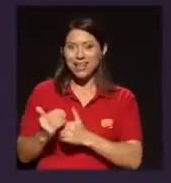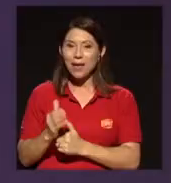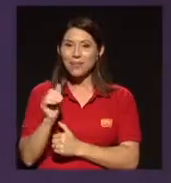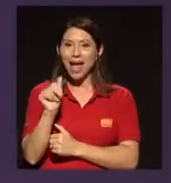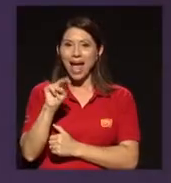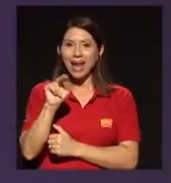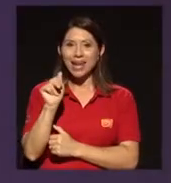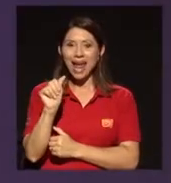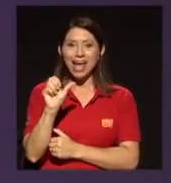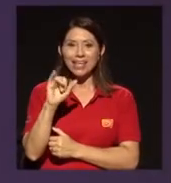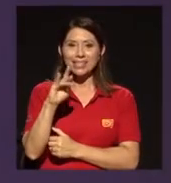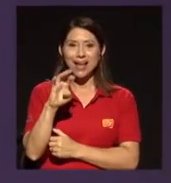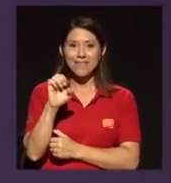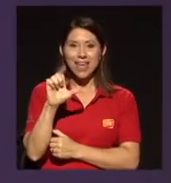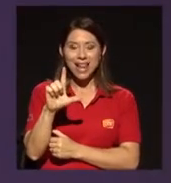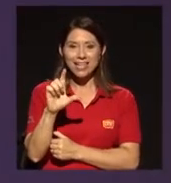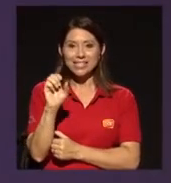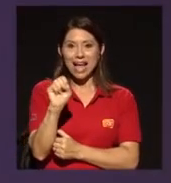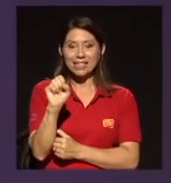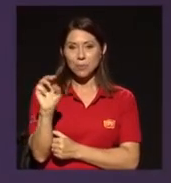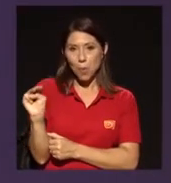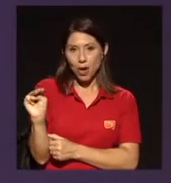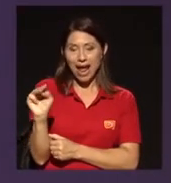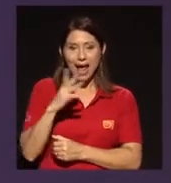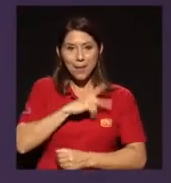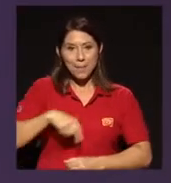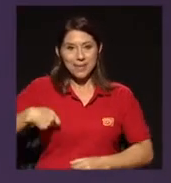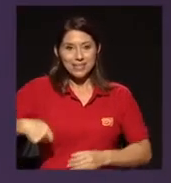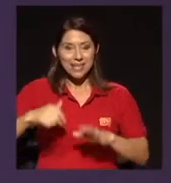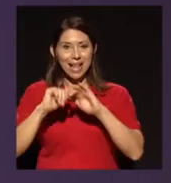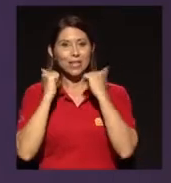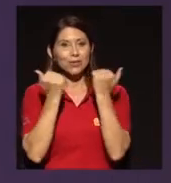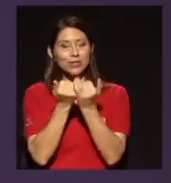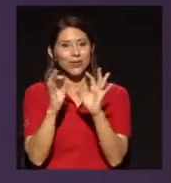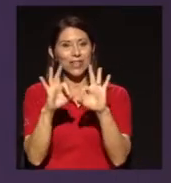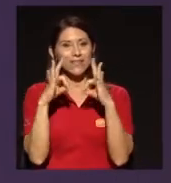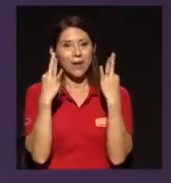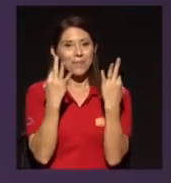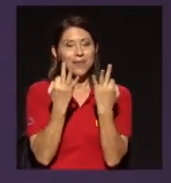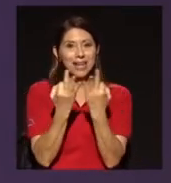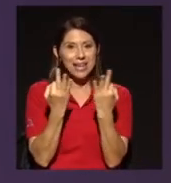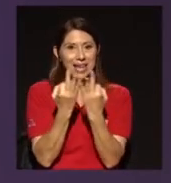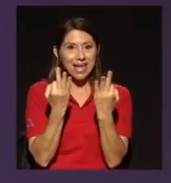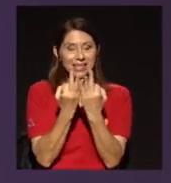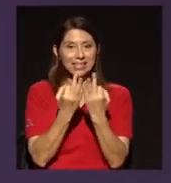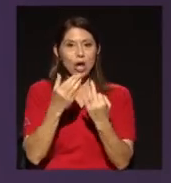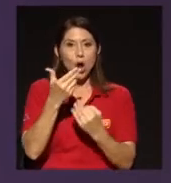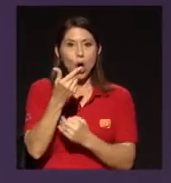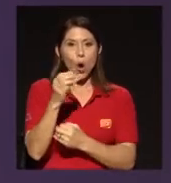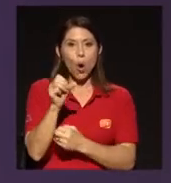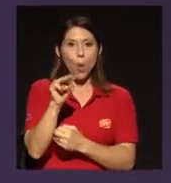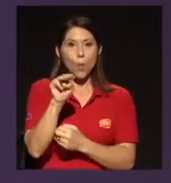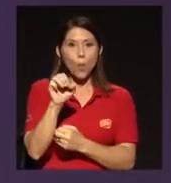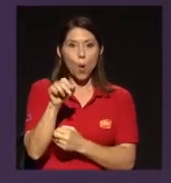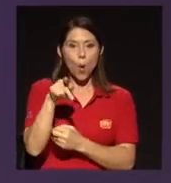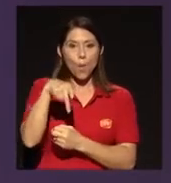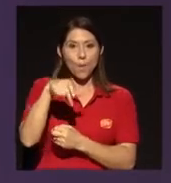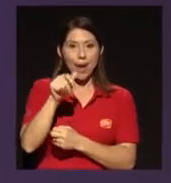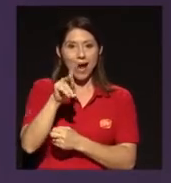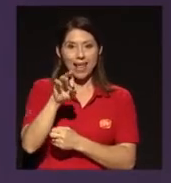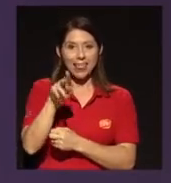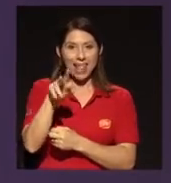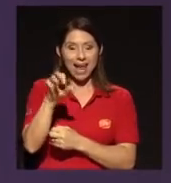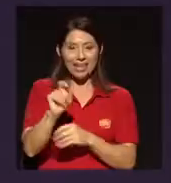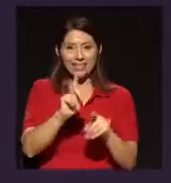Ana Isabel Sanz Mora, quien es presidenta de la Asociación de Familias Homoparentales y Diversas de Costa Rica. Muchísimas gracias. Gracias, Dani,